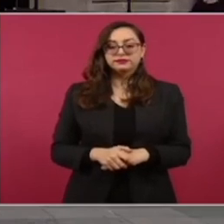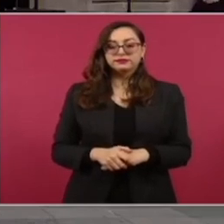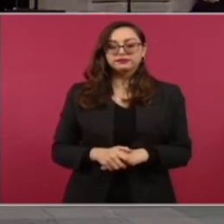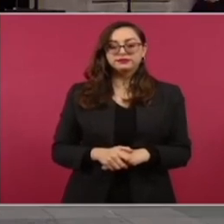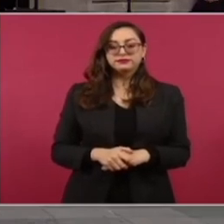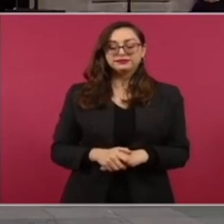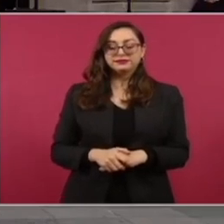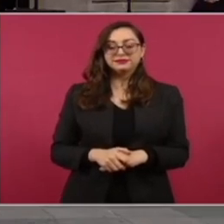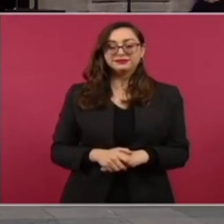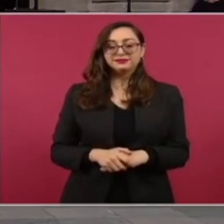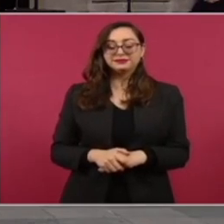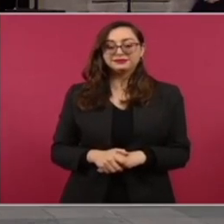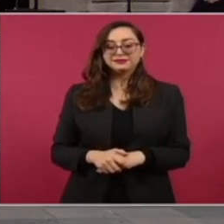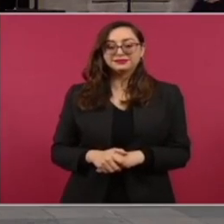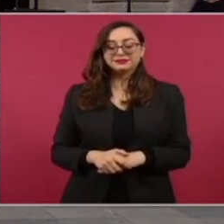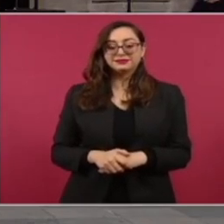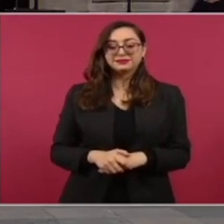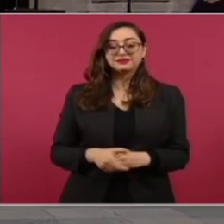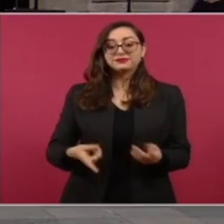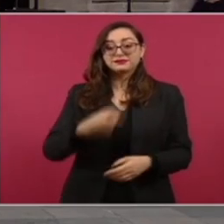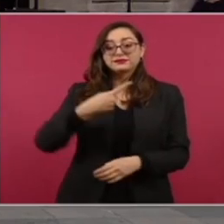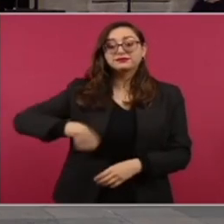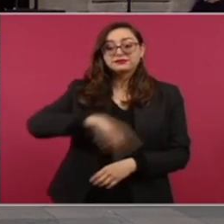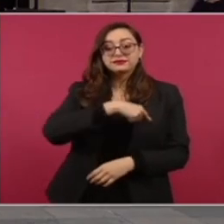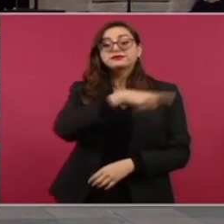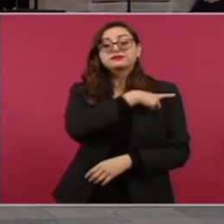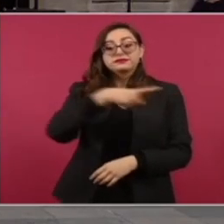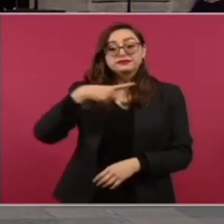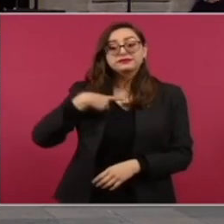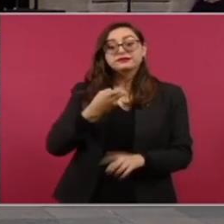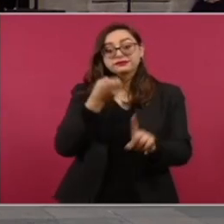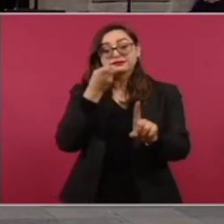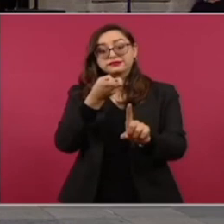porque tenemos que pensar también en eso.